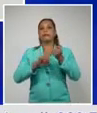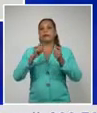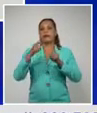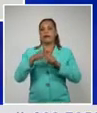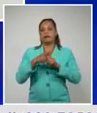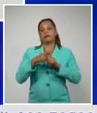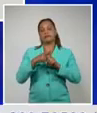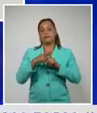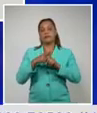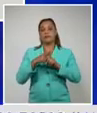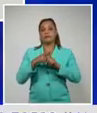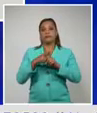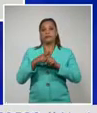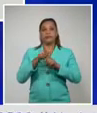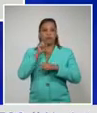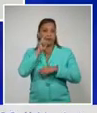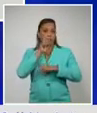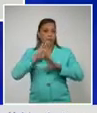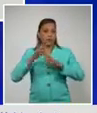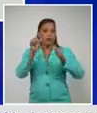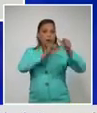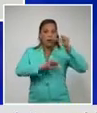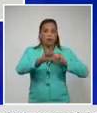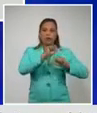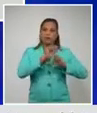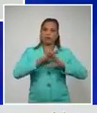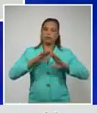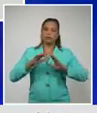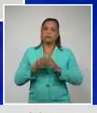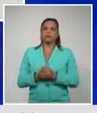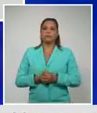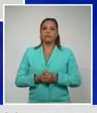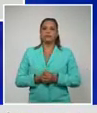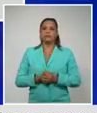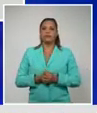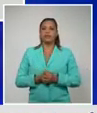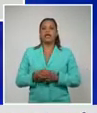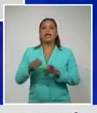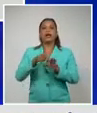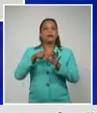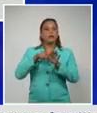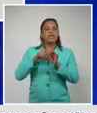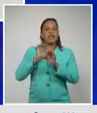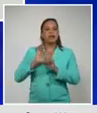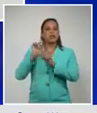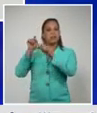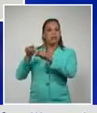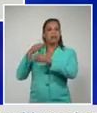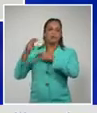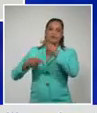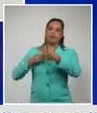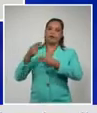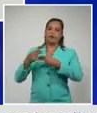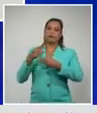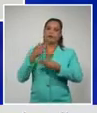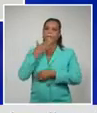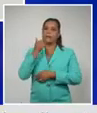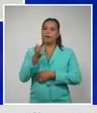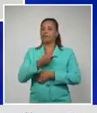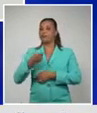laboratorio también en el municipio especial y se haga el diagnóstico con una mayor